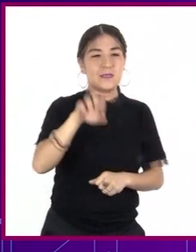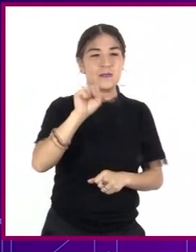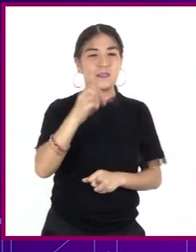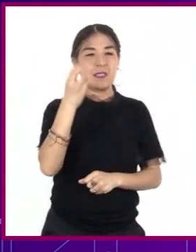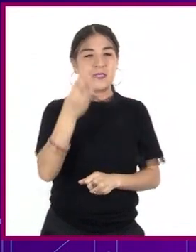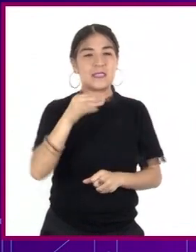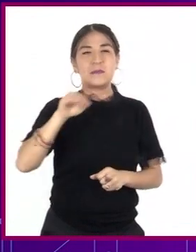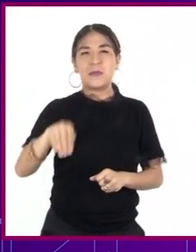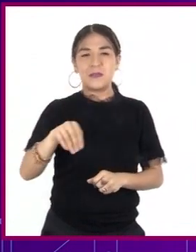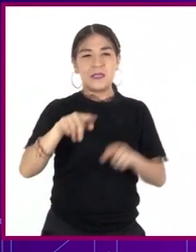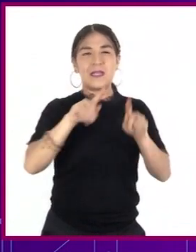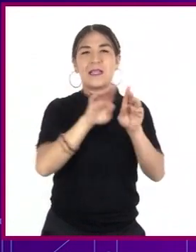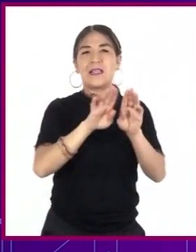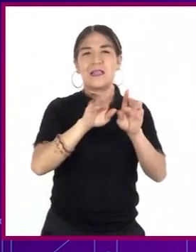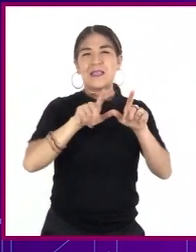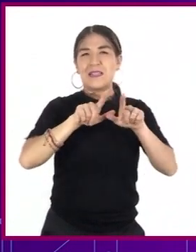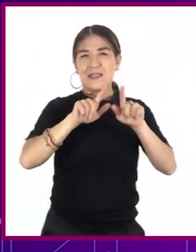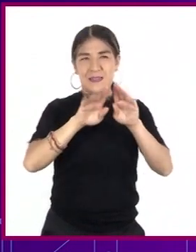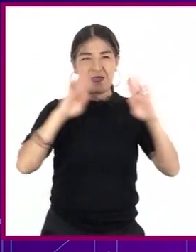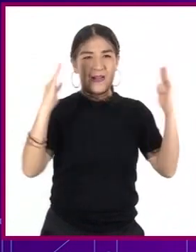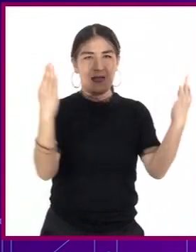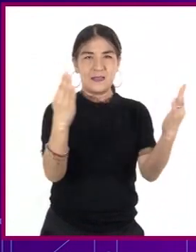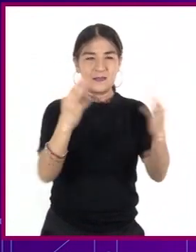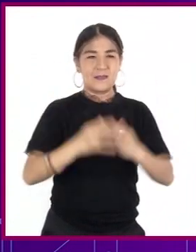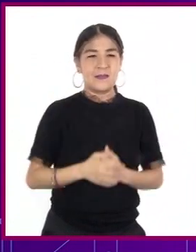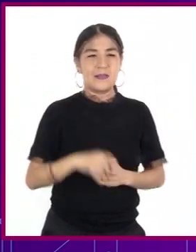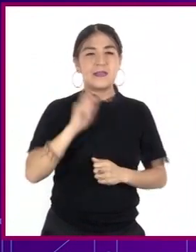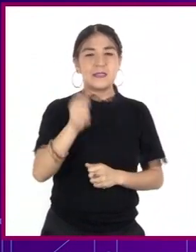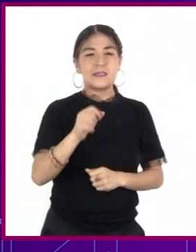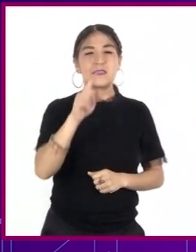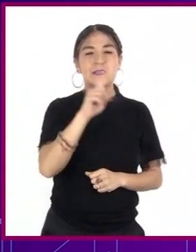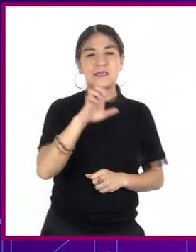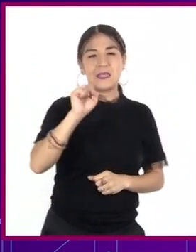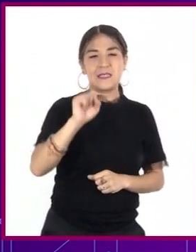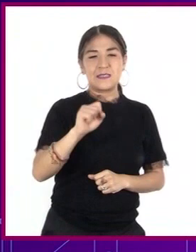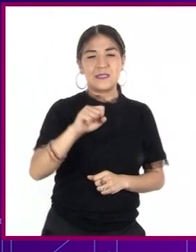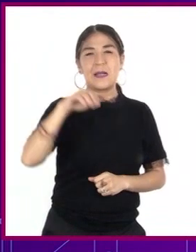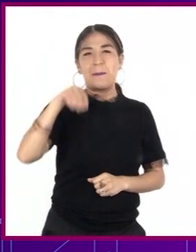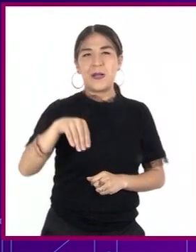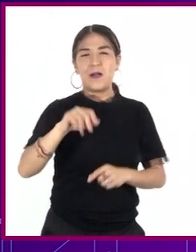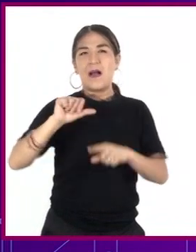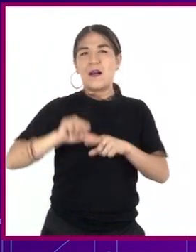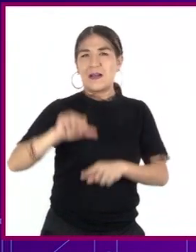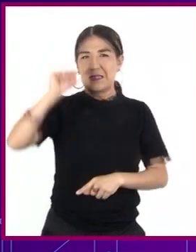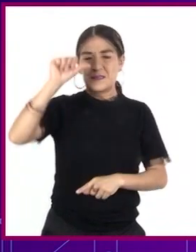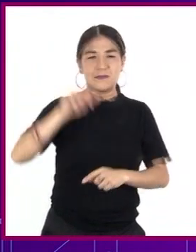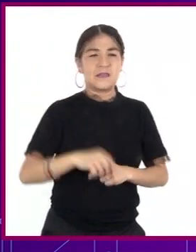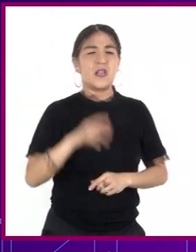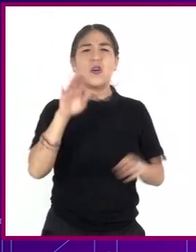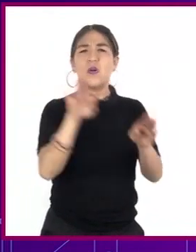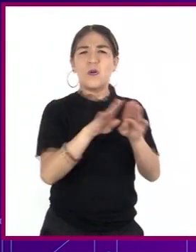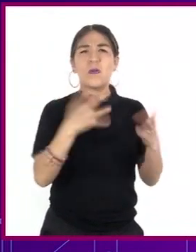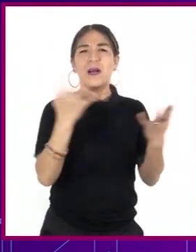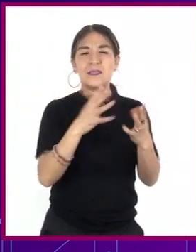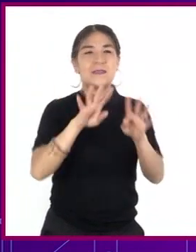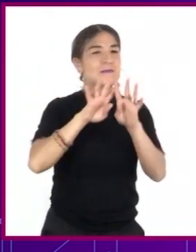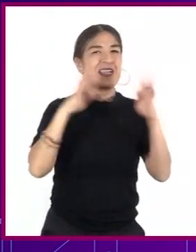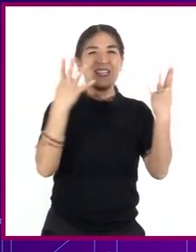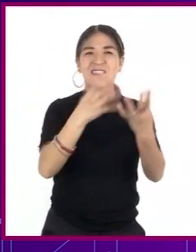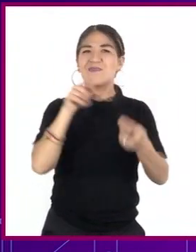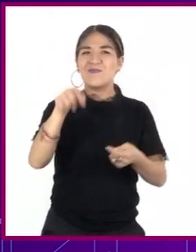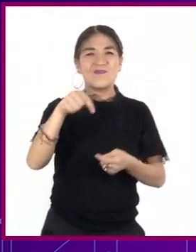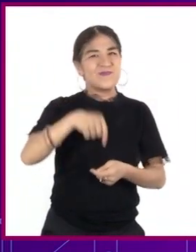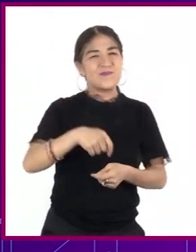largo y 60 metros de ancho. Le pidieron que lo hiciera con un tipo de malla que no encontró en